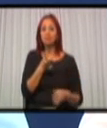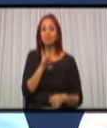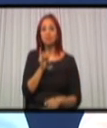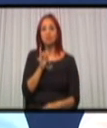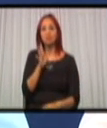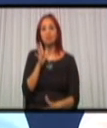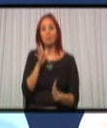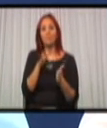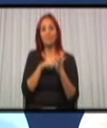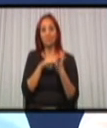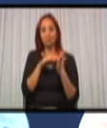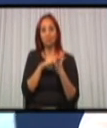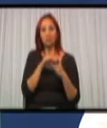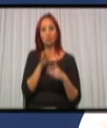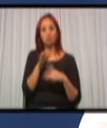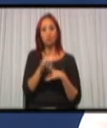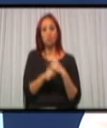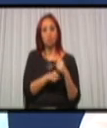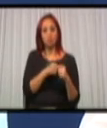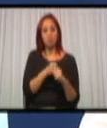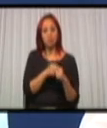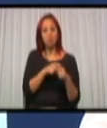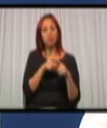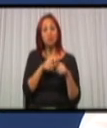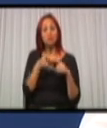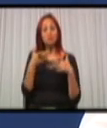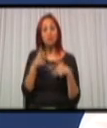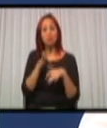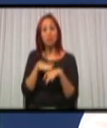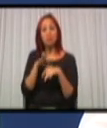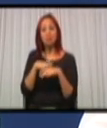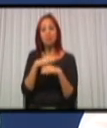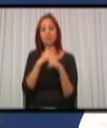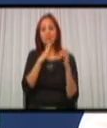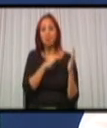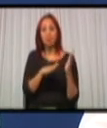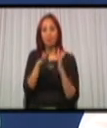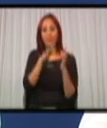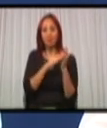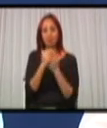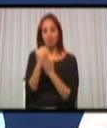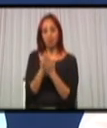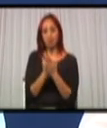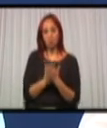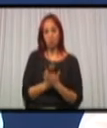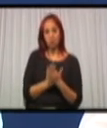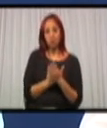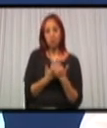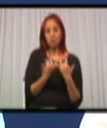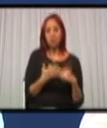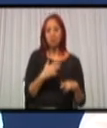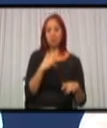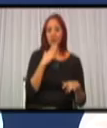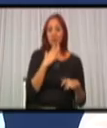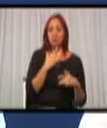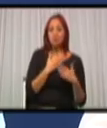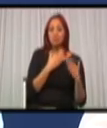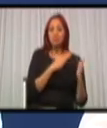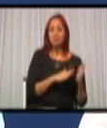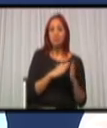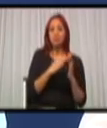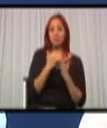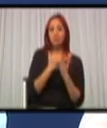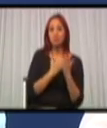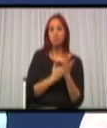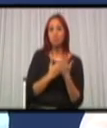millones en cuatro años. Esto nos va a permitir hacer una planificación de los recursos y cuando hablamos de una planificación de los recursos